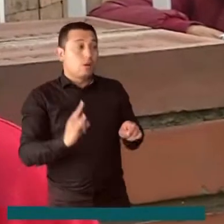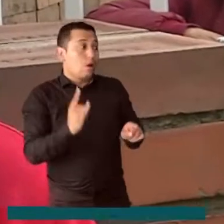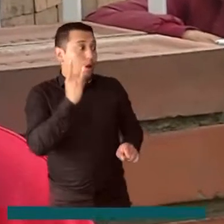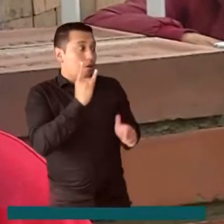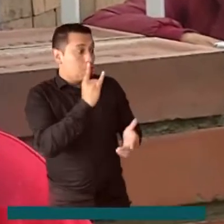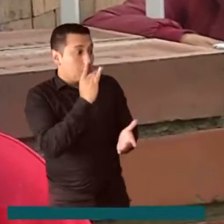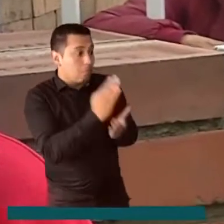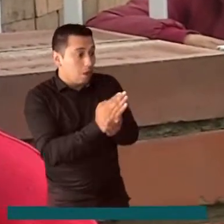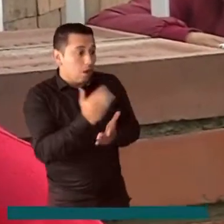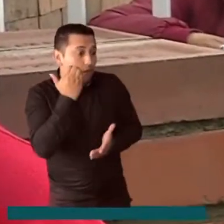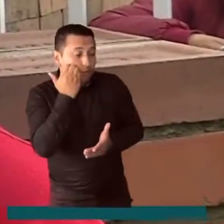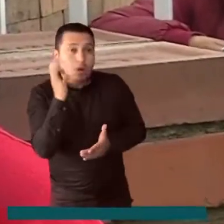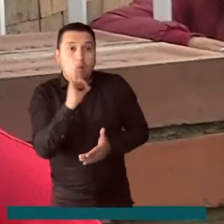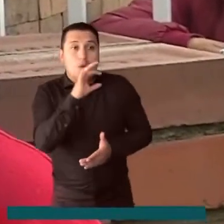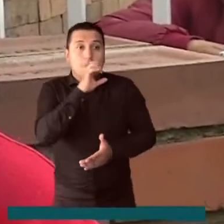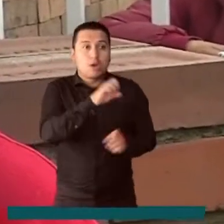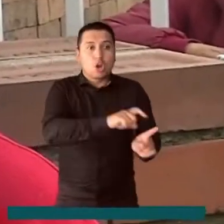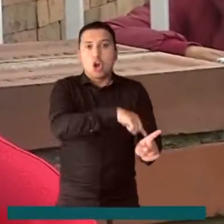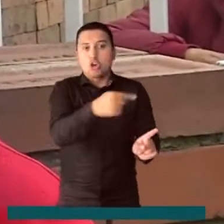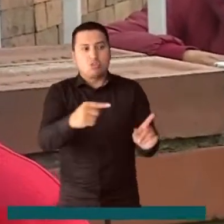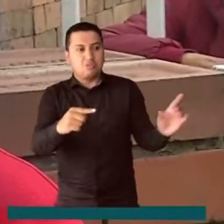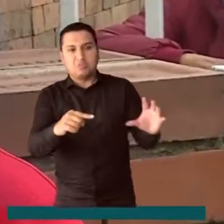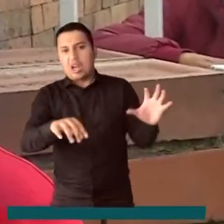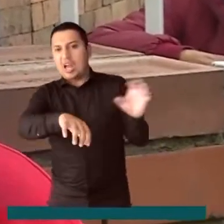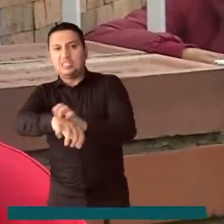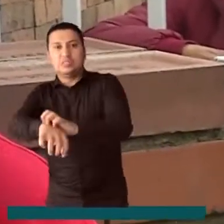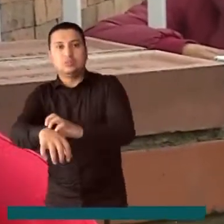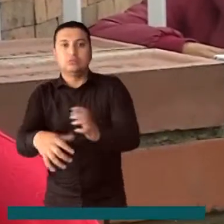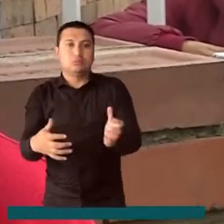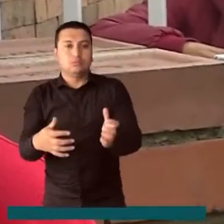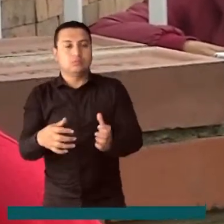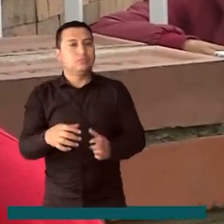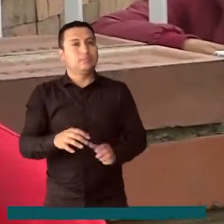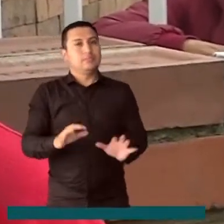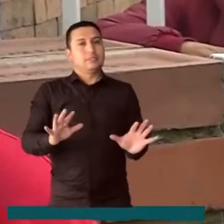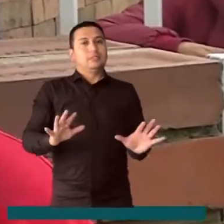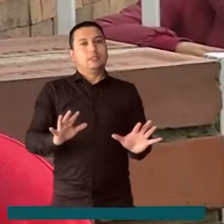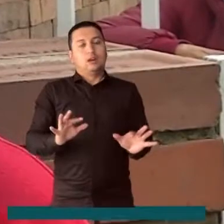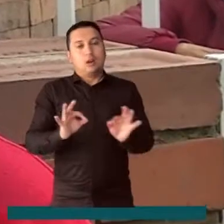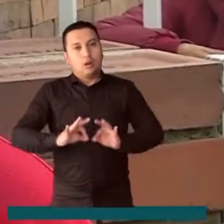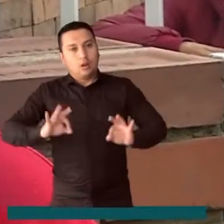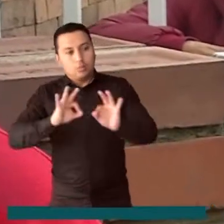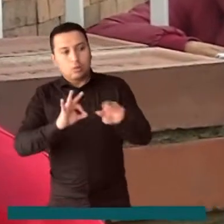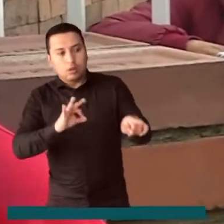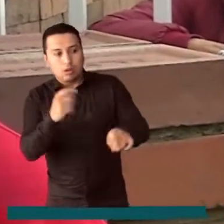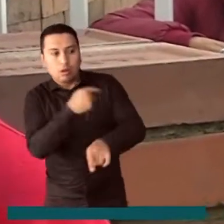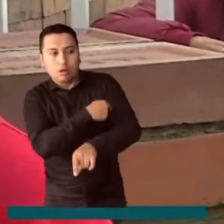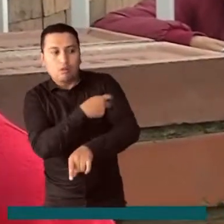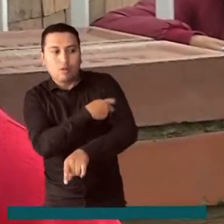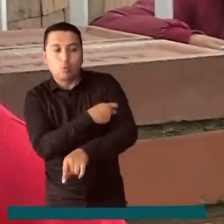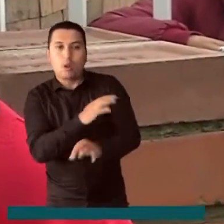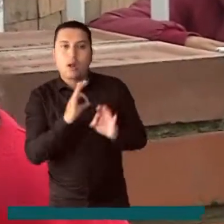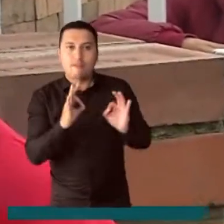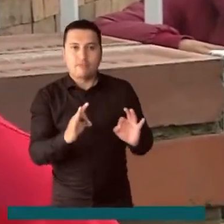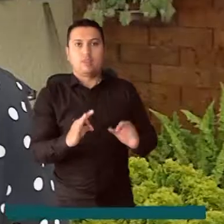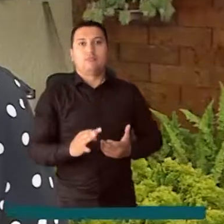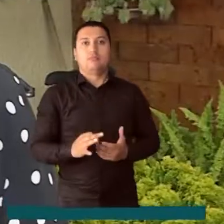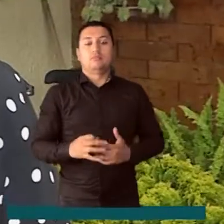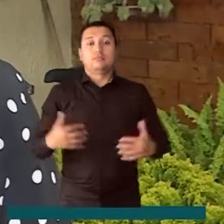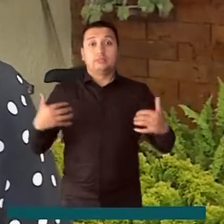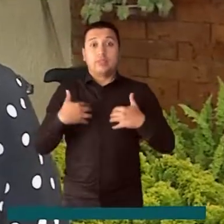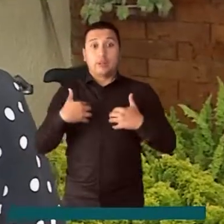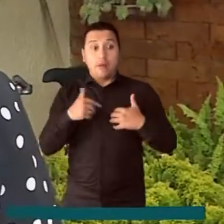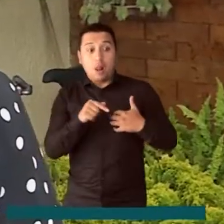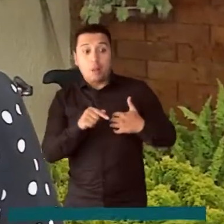pueden sufrir la enfermedad o que otros perros les peguen, entonces les pegan a enfermedad. Pues es importante tenerlos con sus vacunas al día.